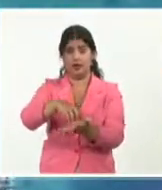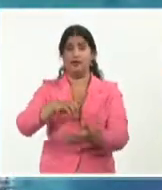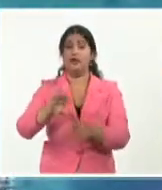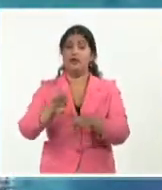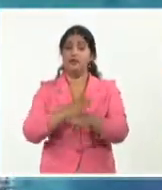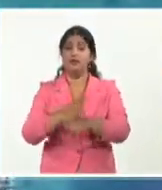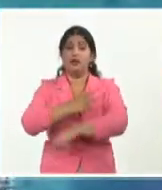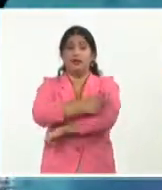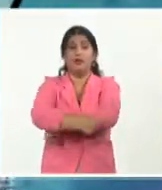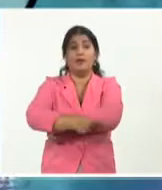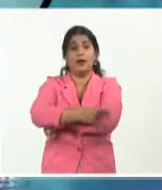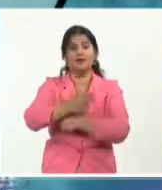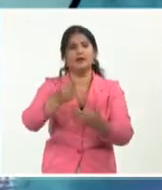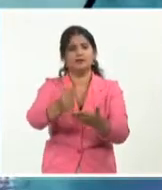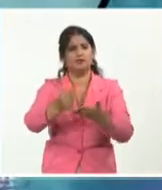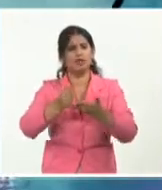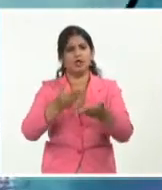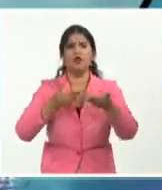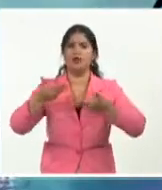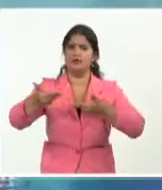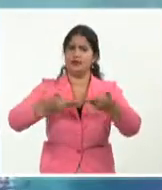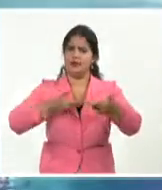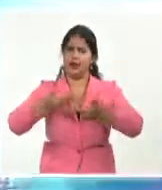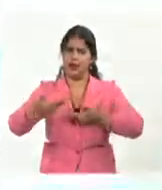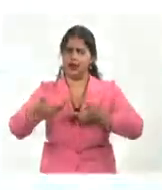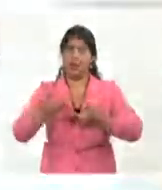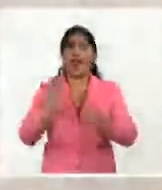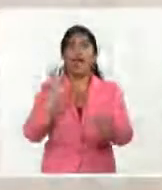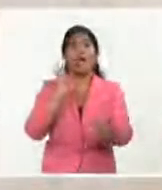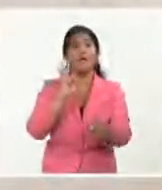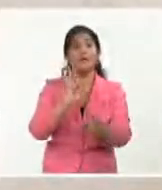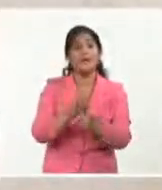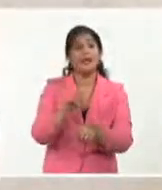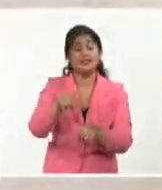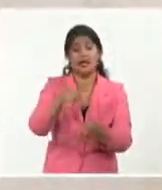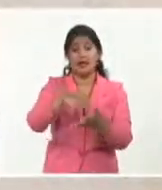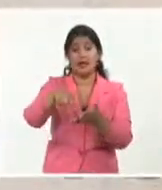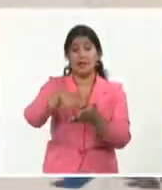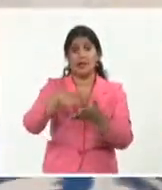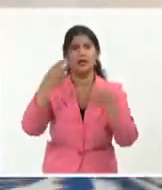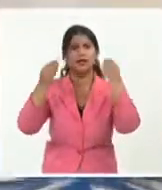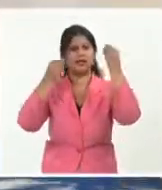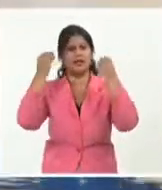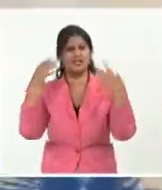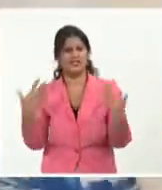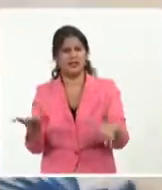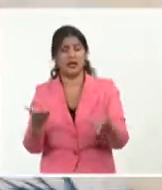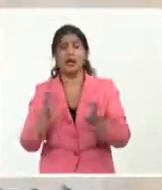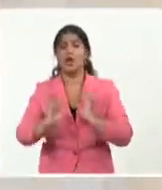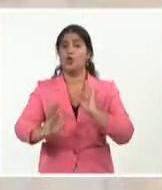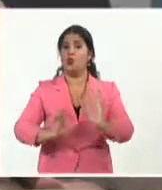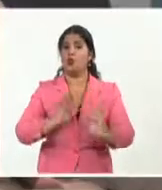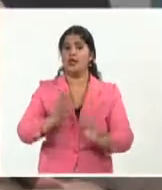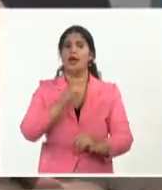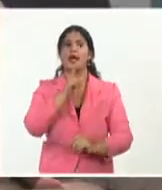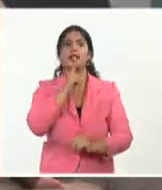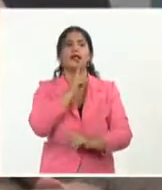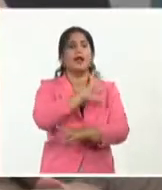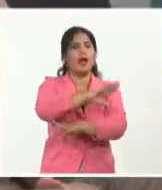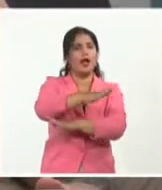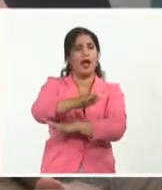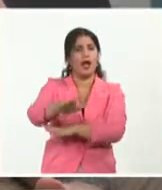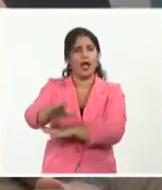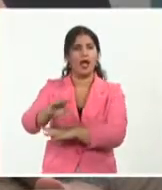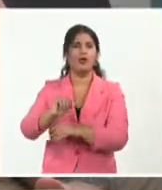centró en la protección de las costas, la visión actualmente ha tenido modificaciones. Hoy estamos trabajando con una visión mucho más